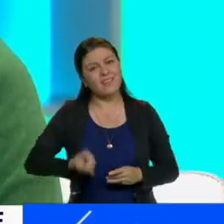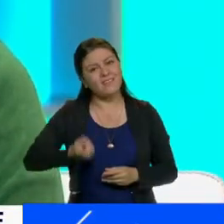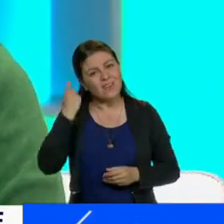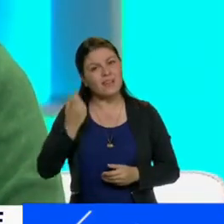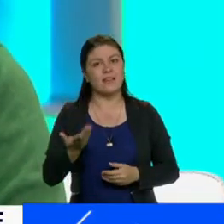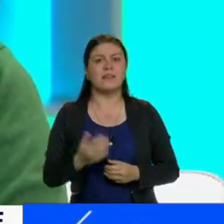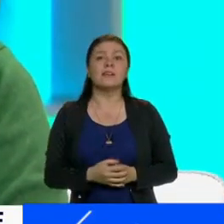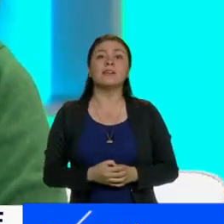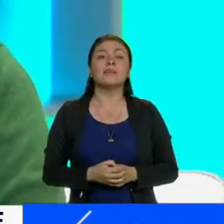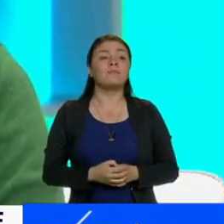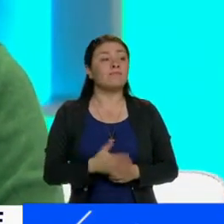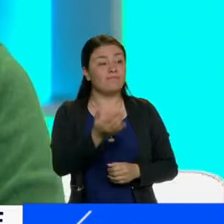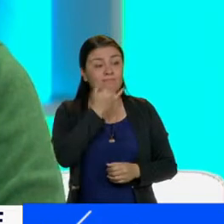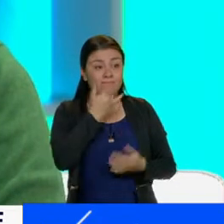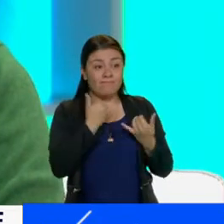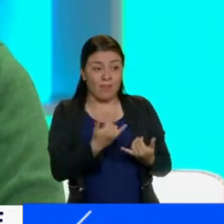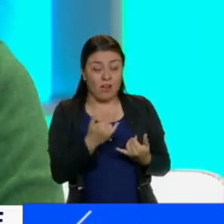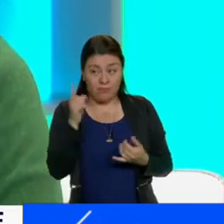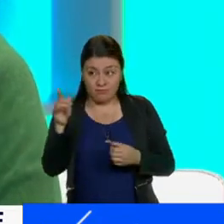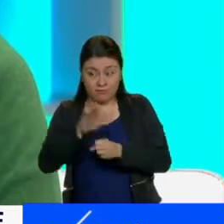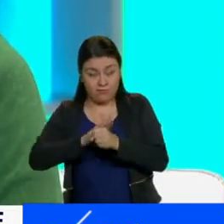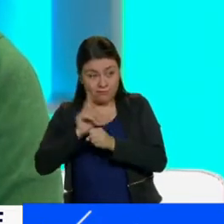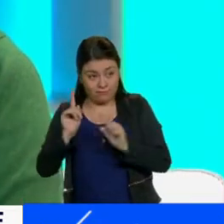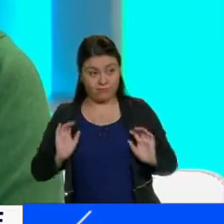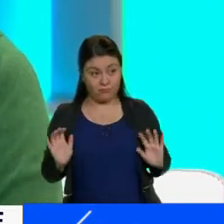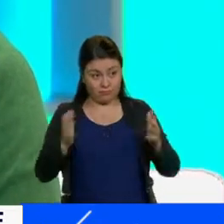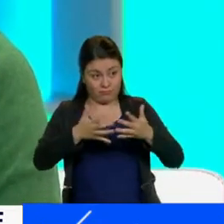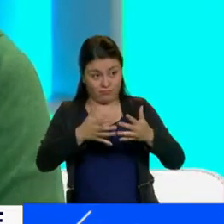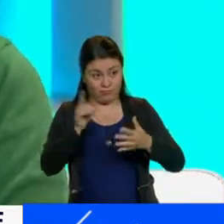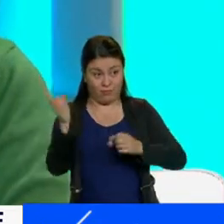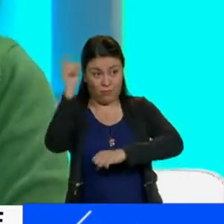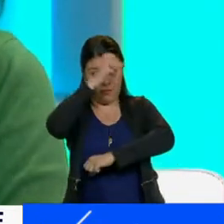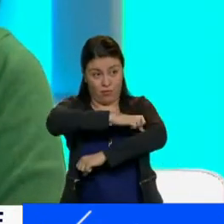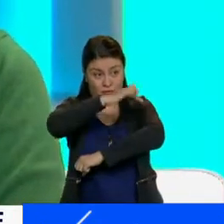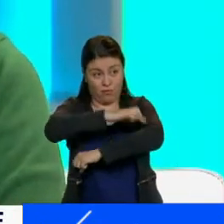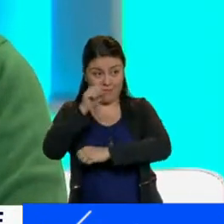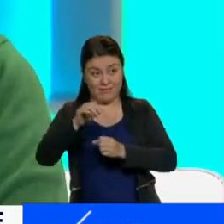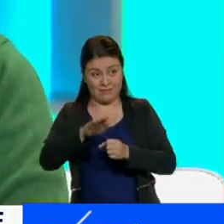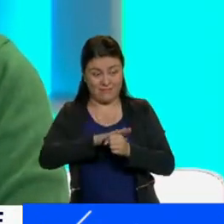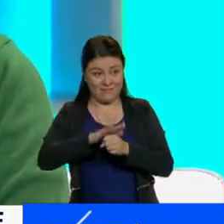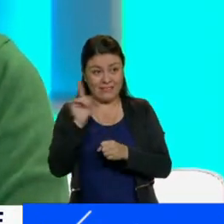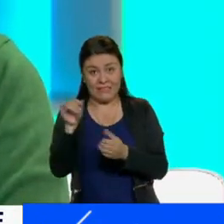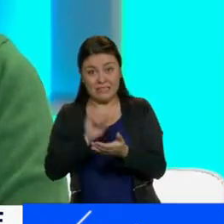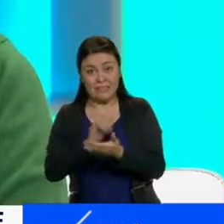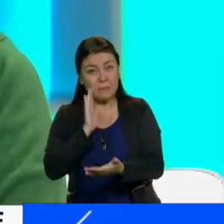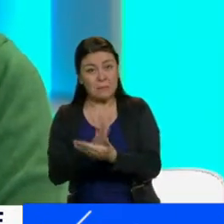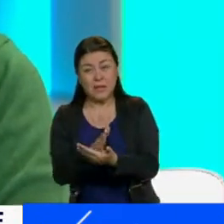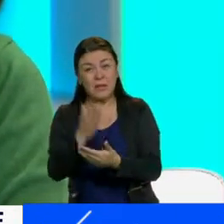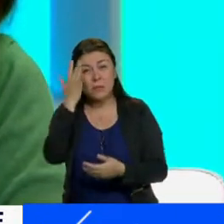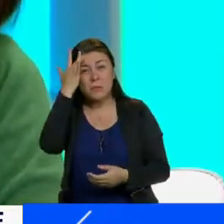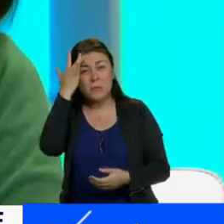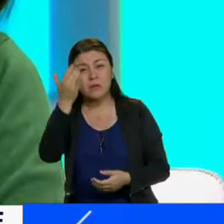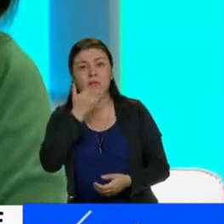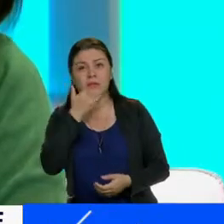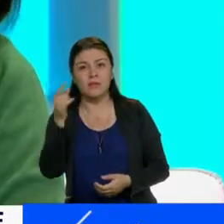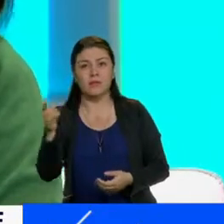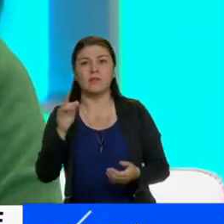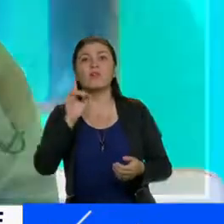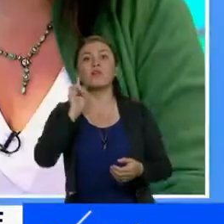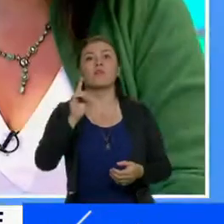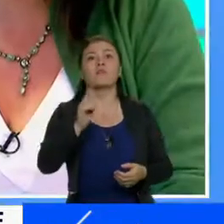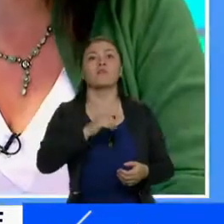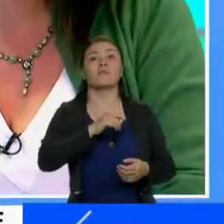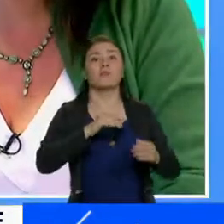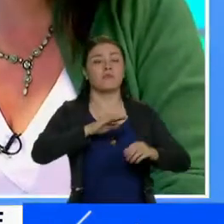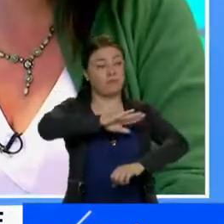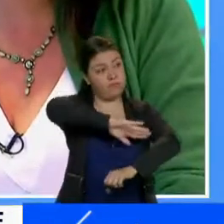lo que está pasando ahora con Mocoa, pues una de las razones posiblemente es que se ubicaron personas alrededor